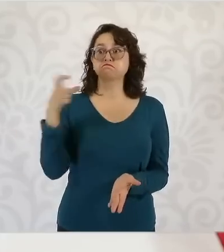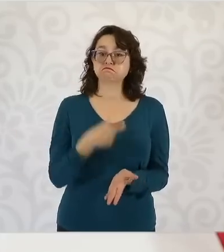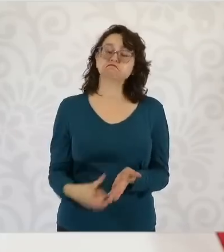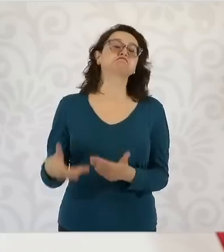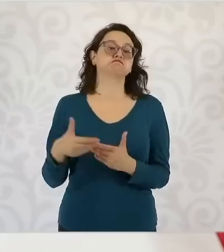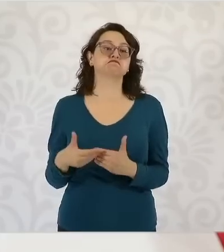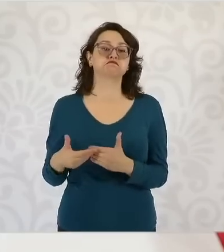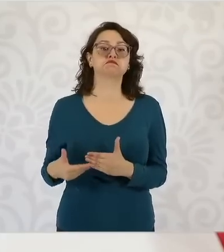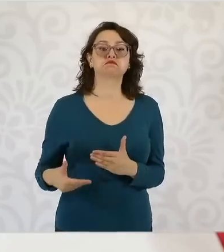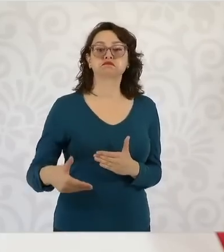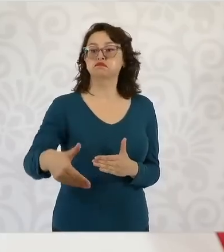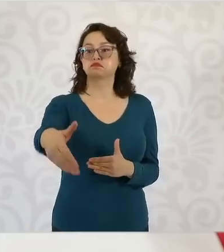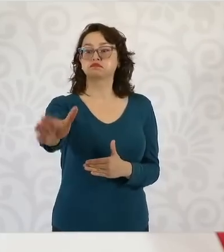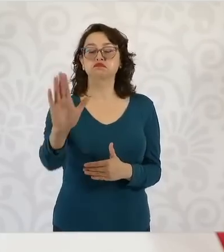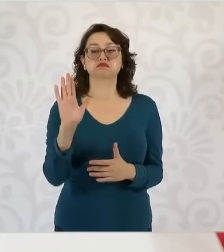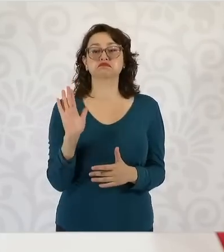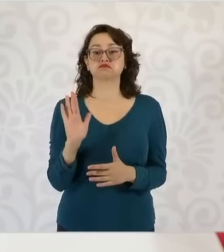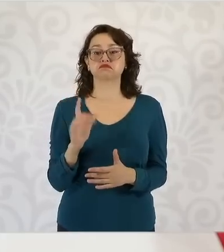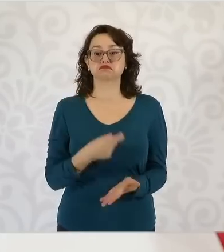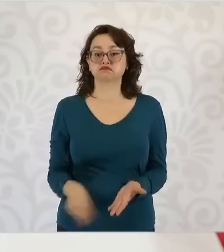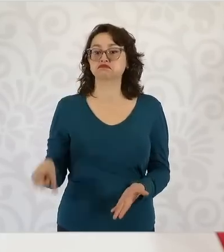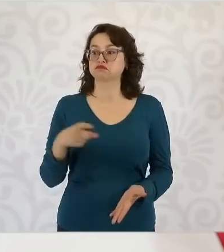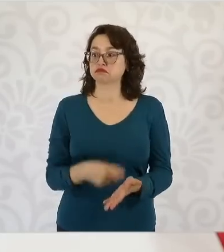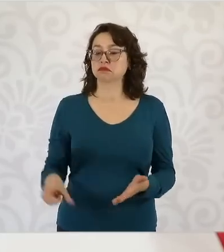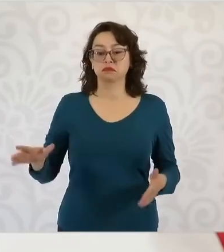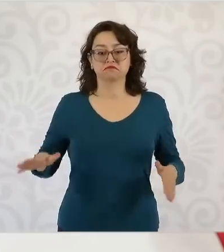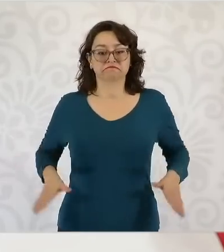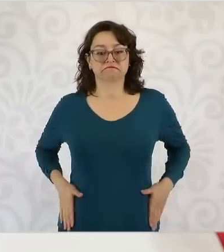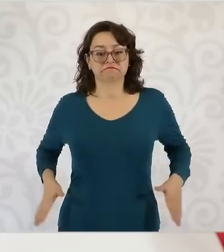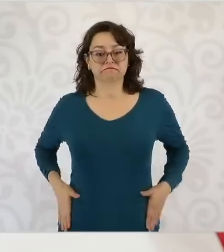próximos trimestres y en los próximos años. La tasa de